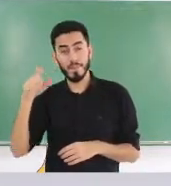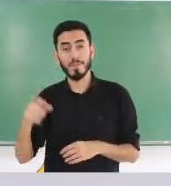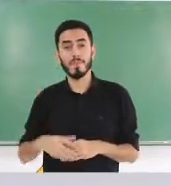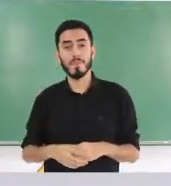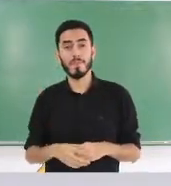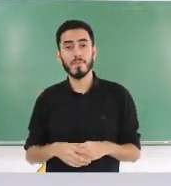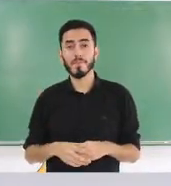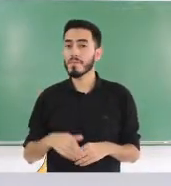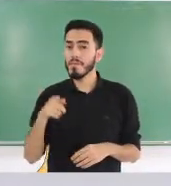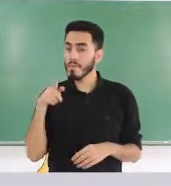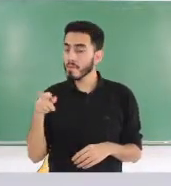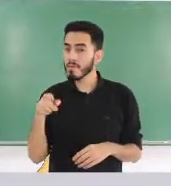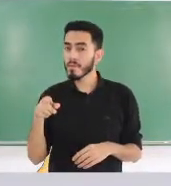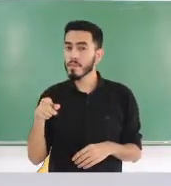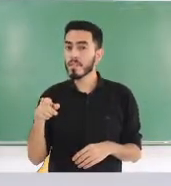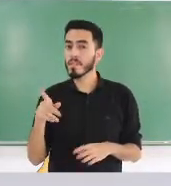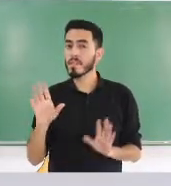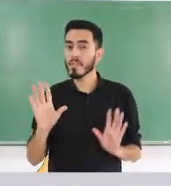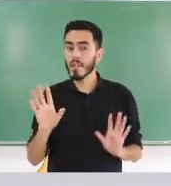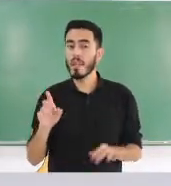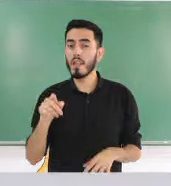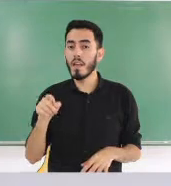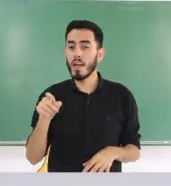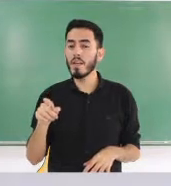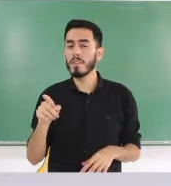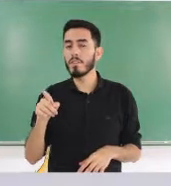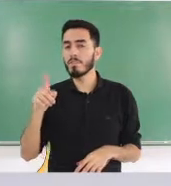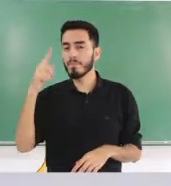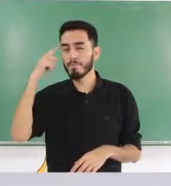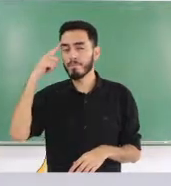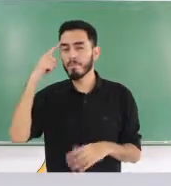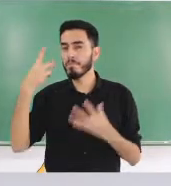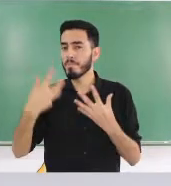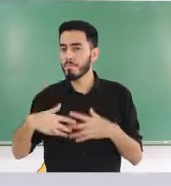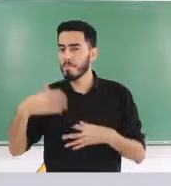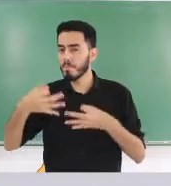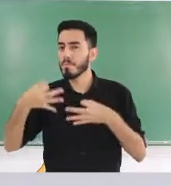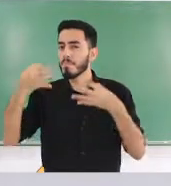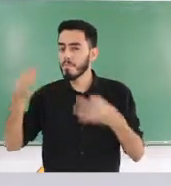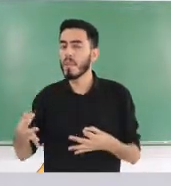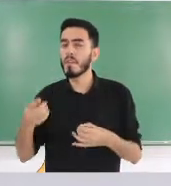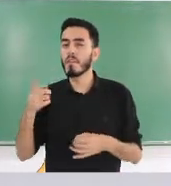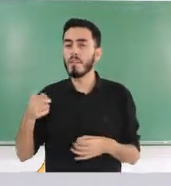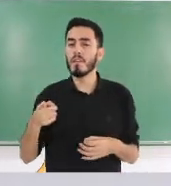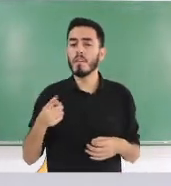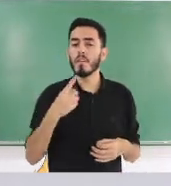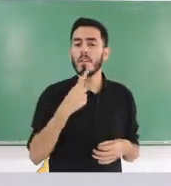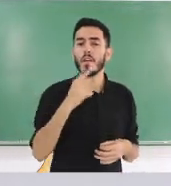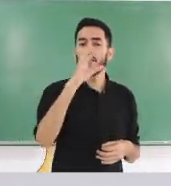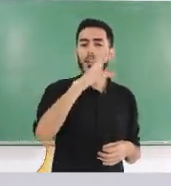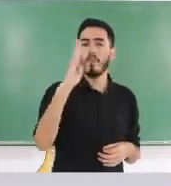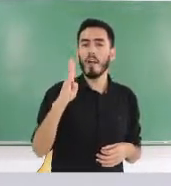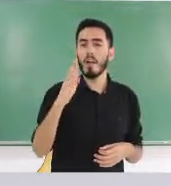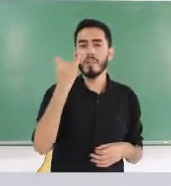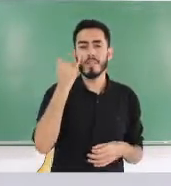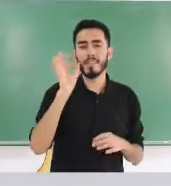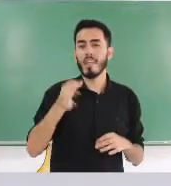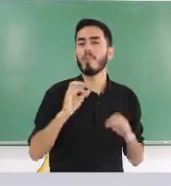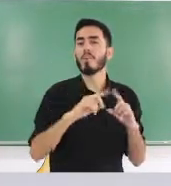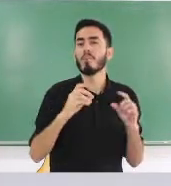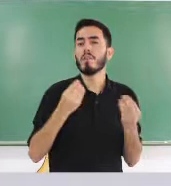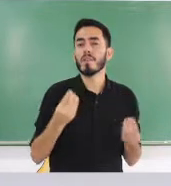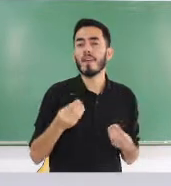Vamos a tener acá algo que analizar. Tenemos CB, que ya tenemos el segmento que mide 8